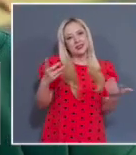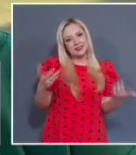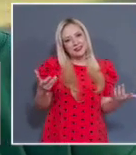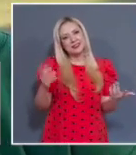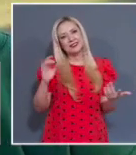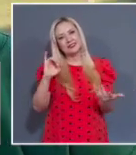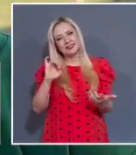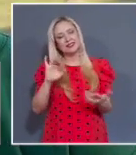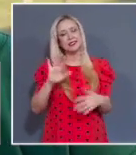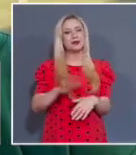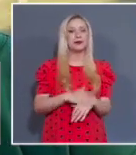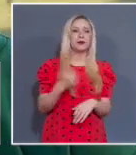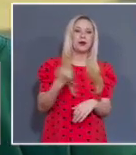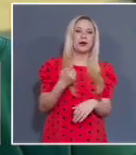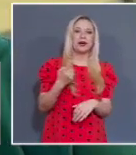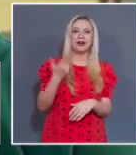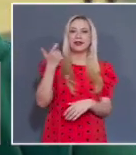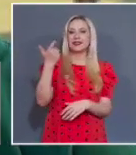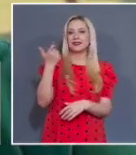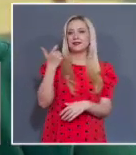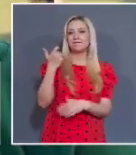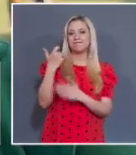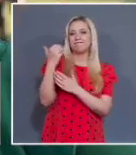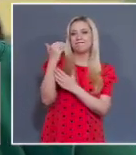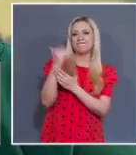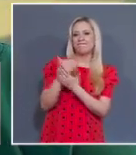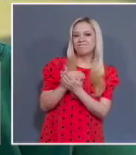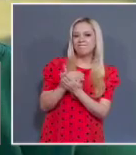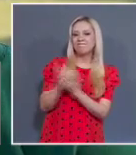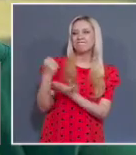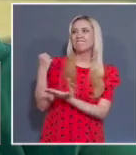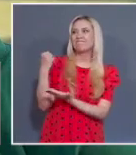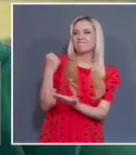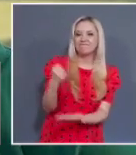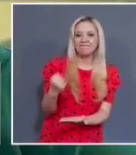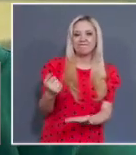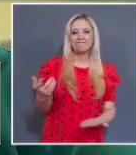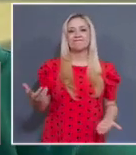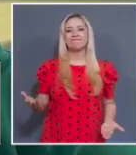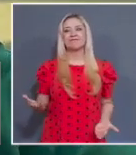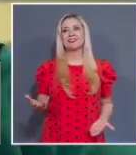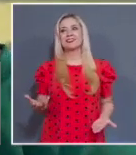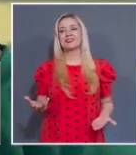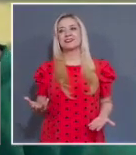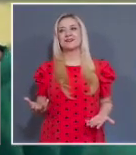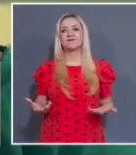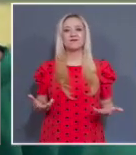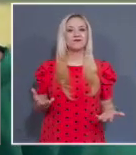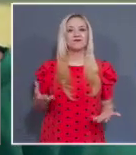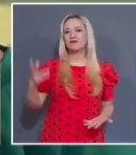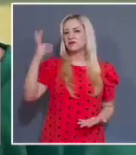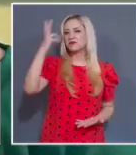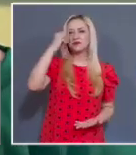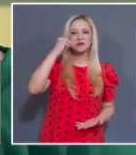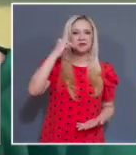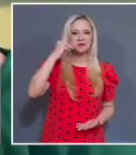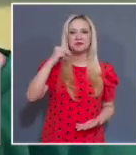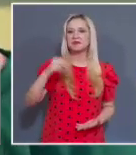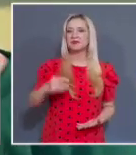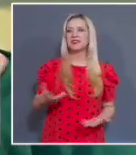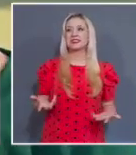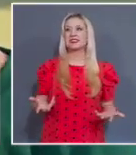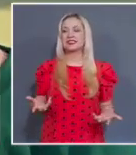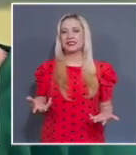van reduciendo los presupuestos o que no entramos en planes para tal proyecto, entonces ahí está un